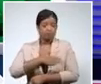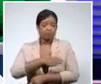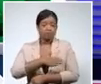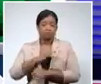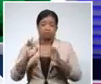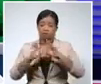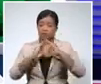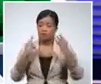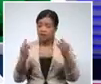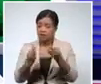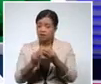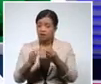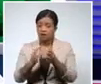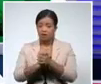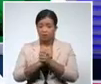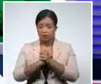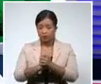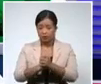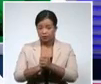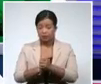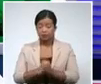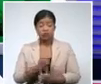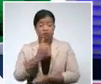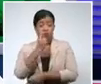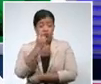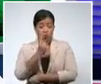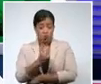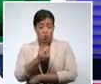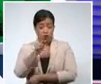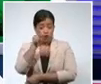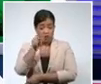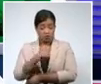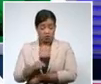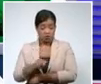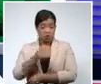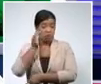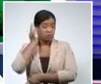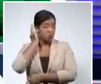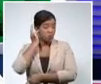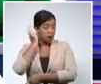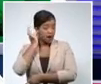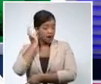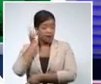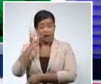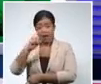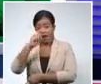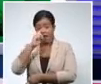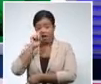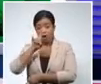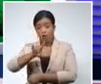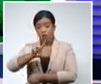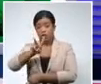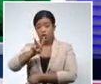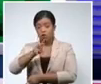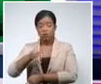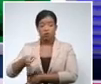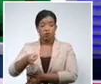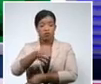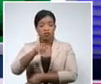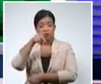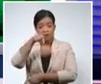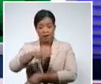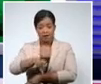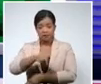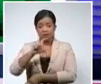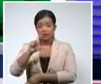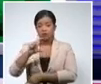familiares y amistades. Una es una señora de 92 años de edad, de aquí del municipio Centro Habana,